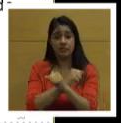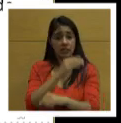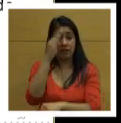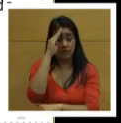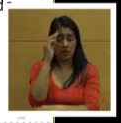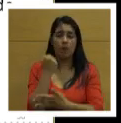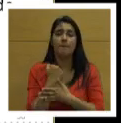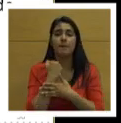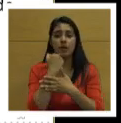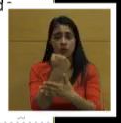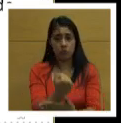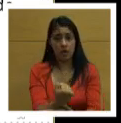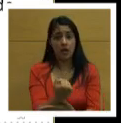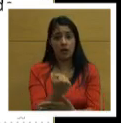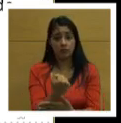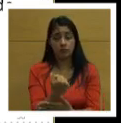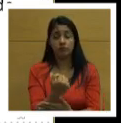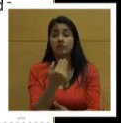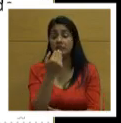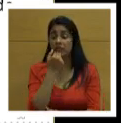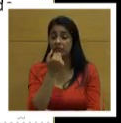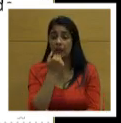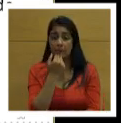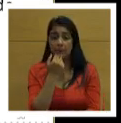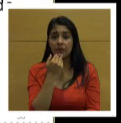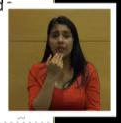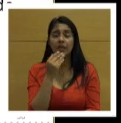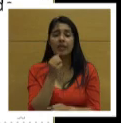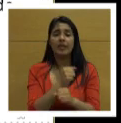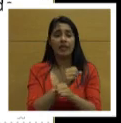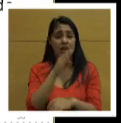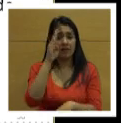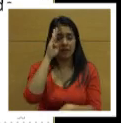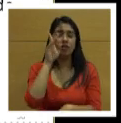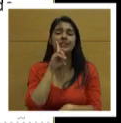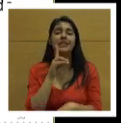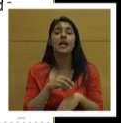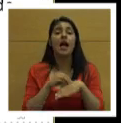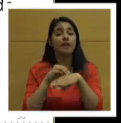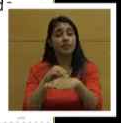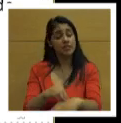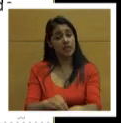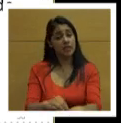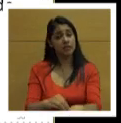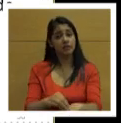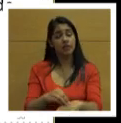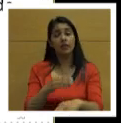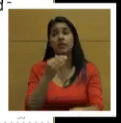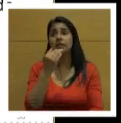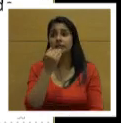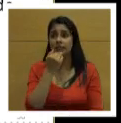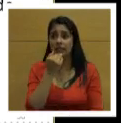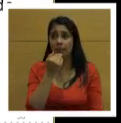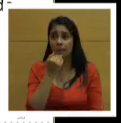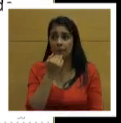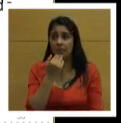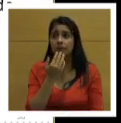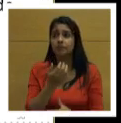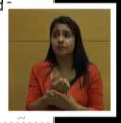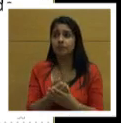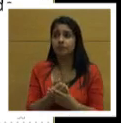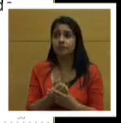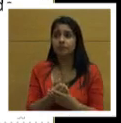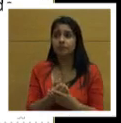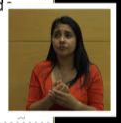¿cierto?, cierta ayuda, y además tienen que Carabineros le tiene que señalar también la oferta programática de Sernamec para efecto